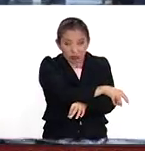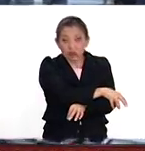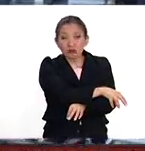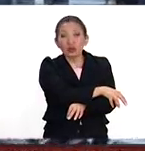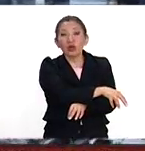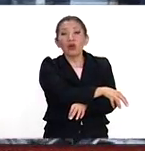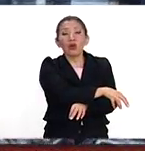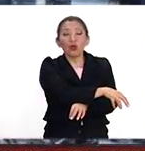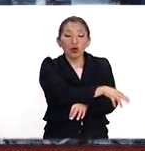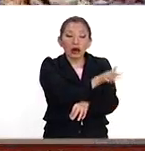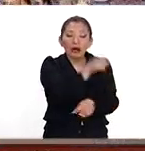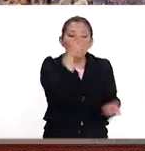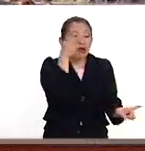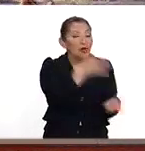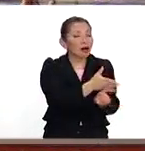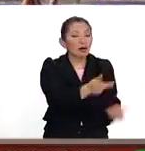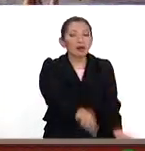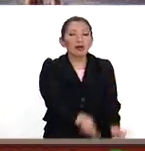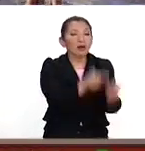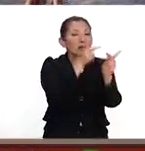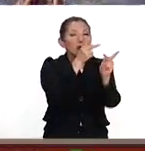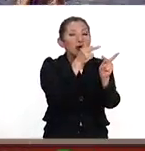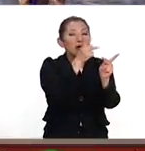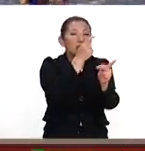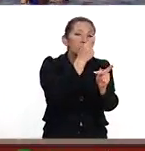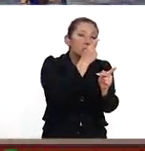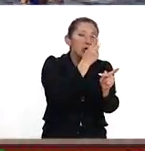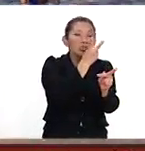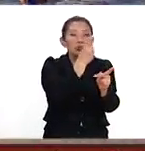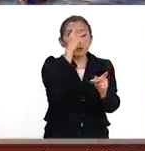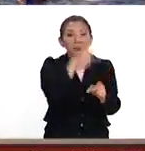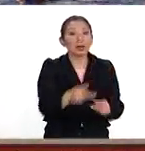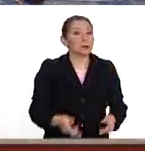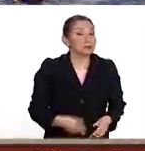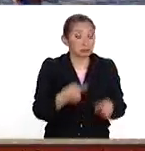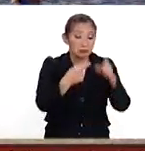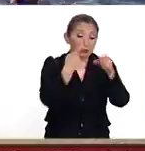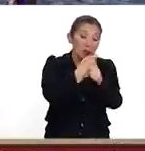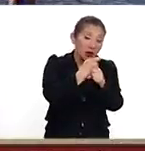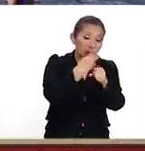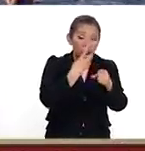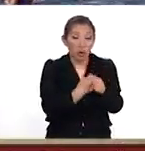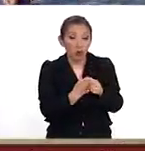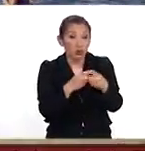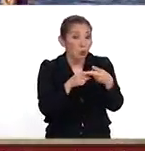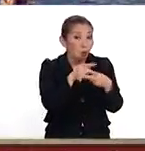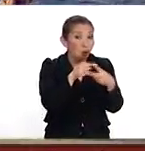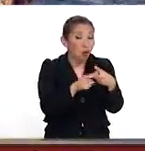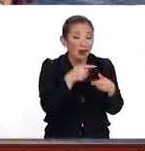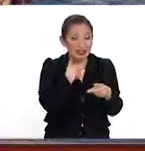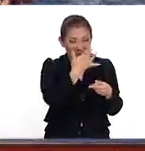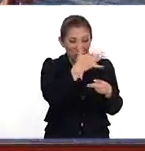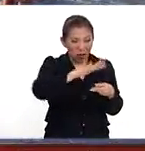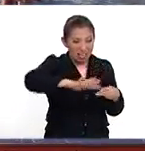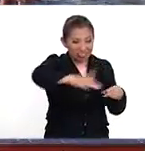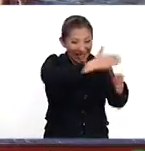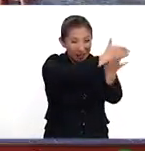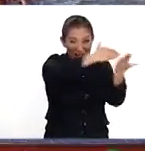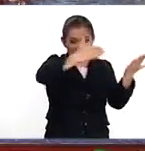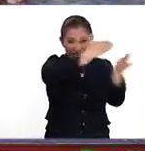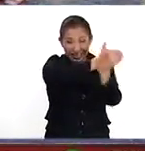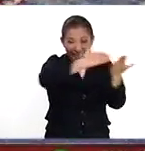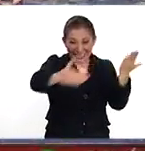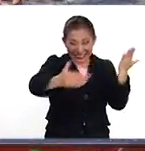tienen como destino 1 o 2 a México. Es decir, el 50% de los estados